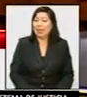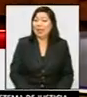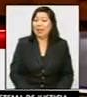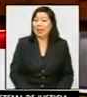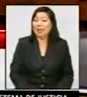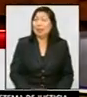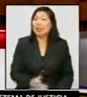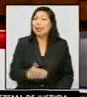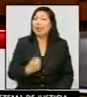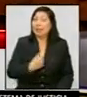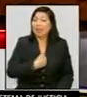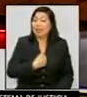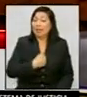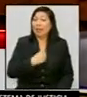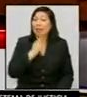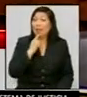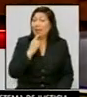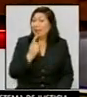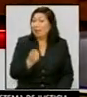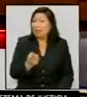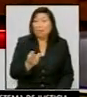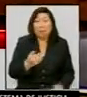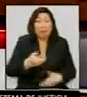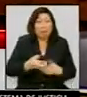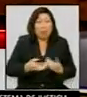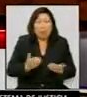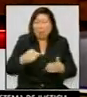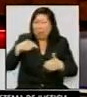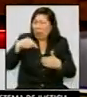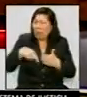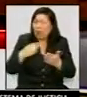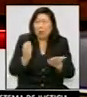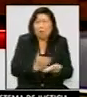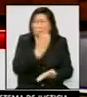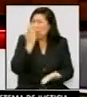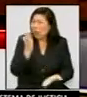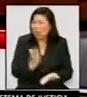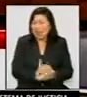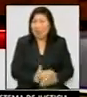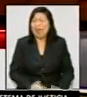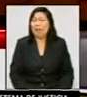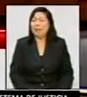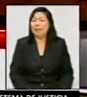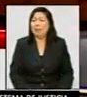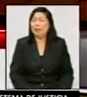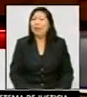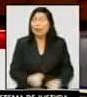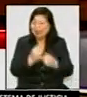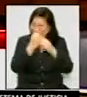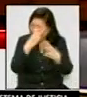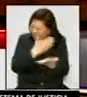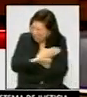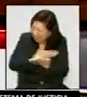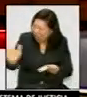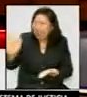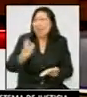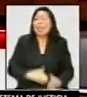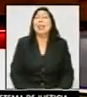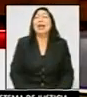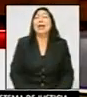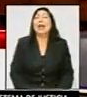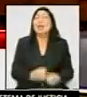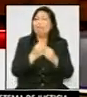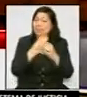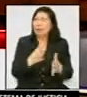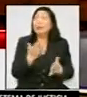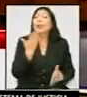situación en la que él está es una situación que está produciendo una profunda crisis política. Y tiene que renunciar. Y estamos por